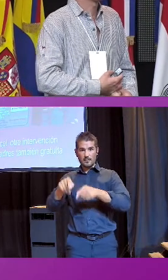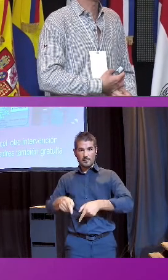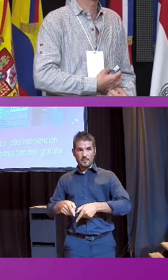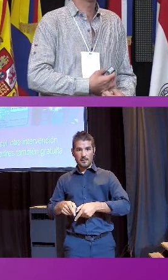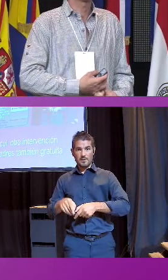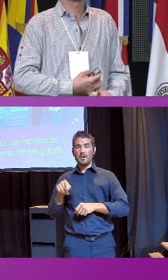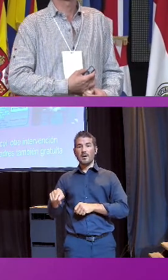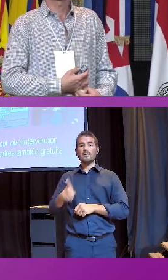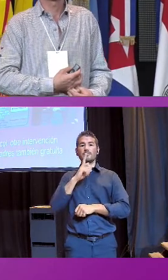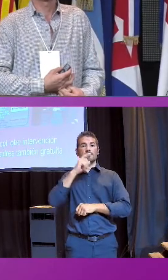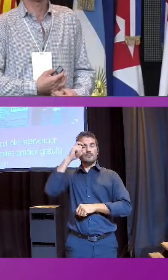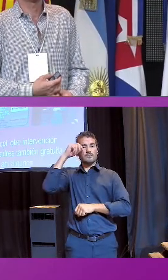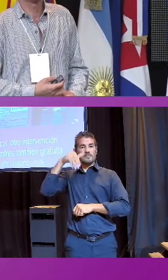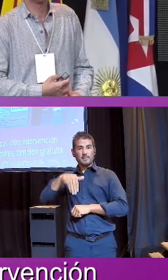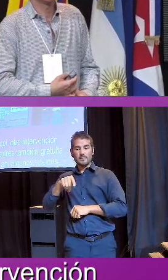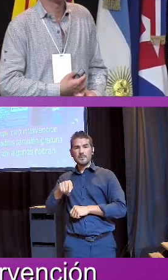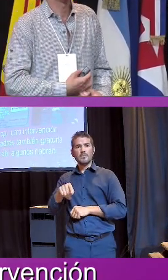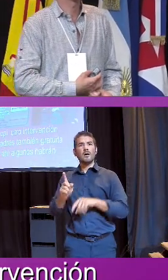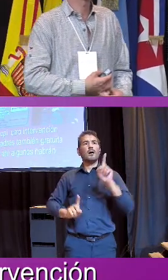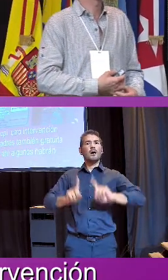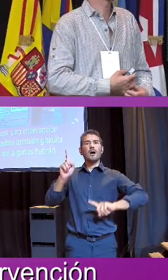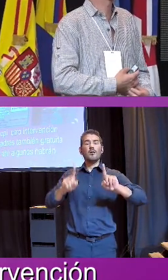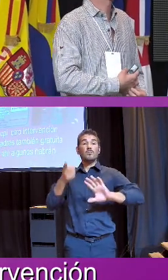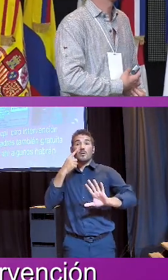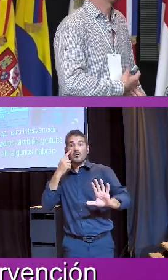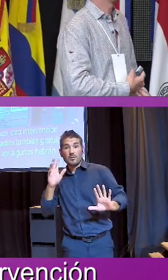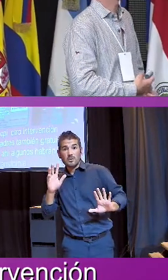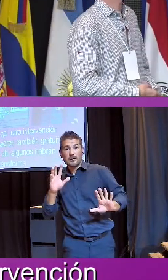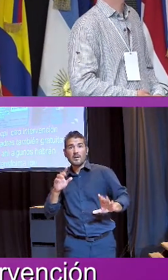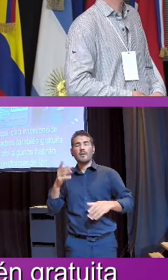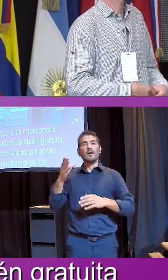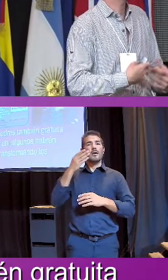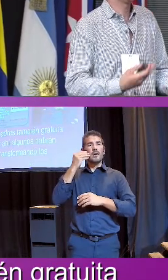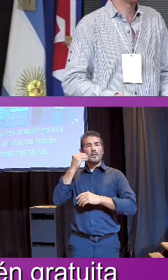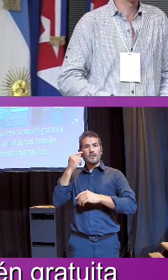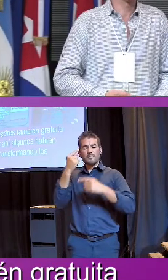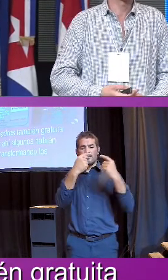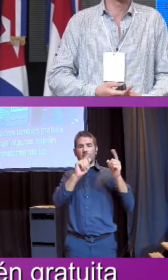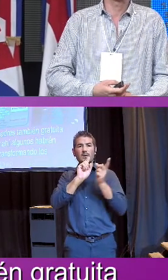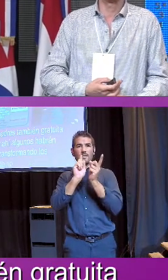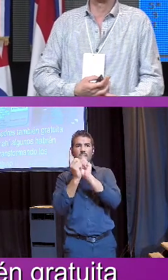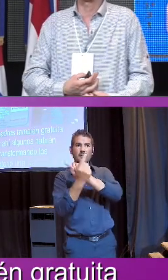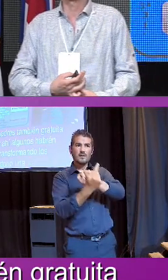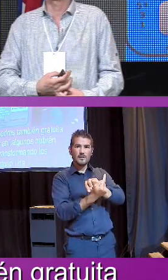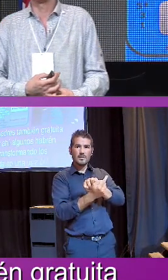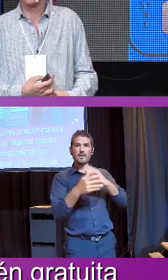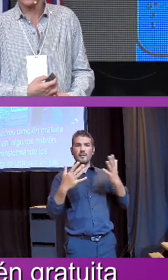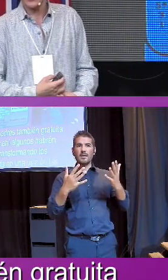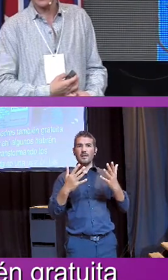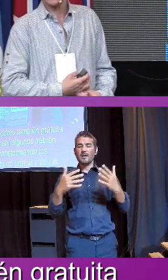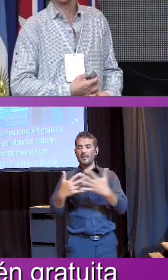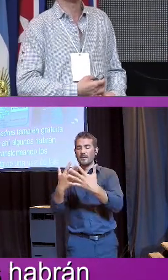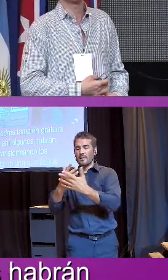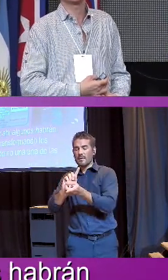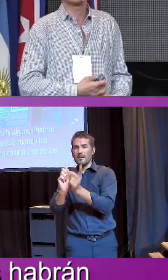se llama TEM, por ahí algunos habrán escuchado, quiere decir en inglés transformando los momentos de cada día. También la donó la autora,